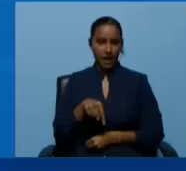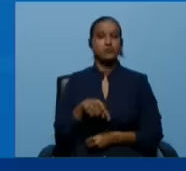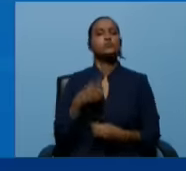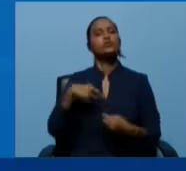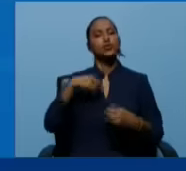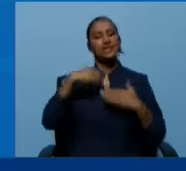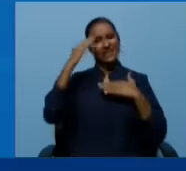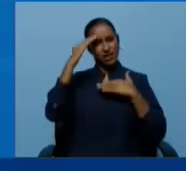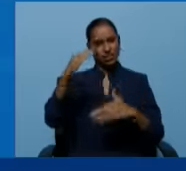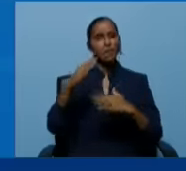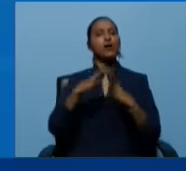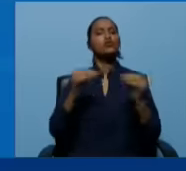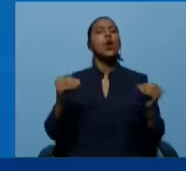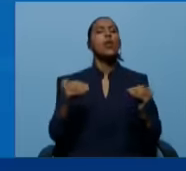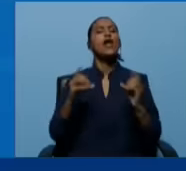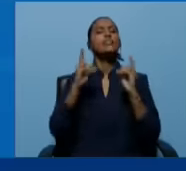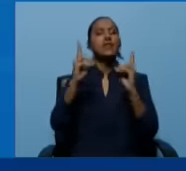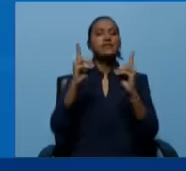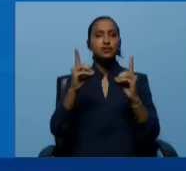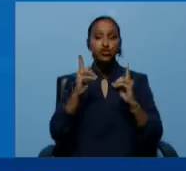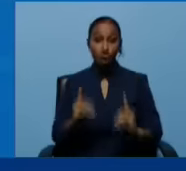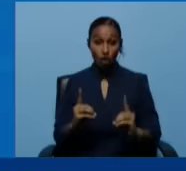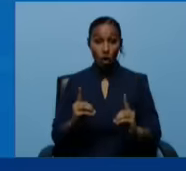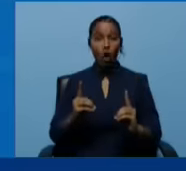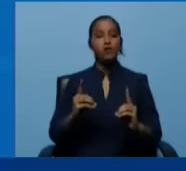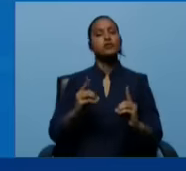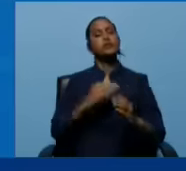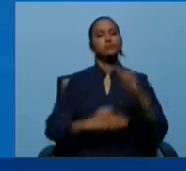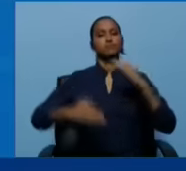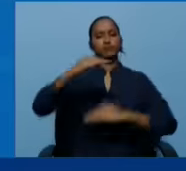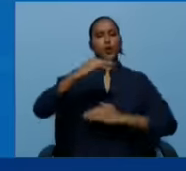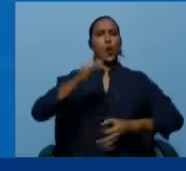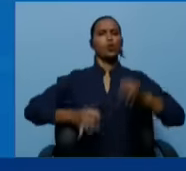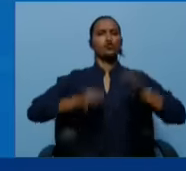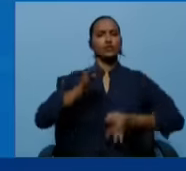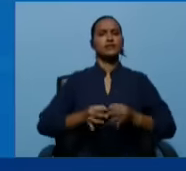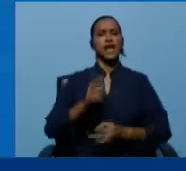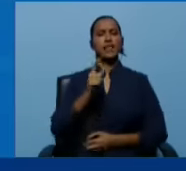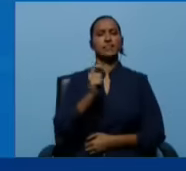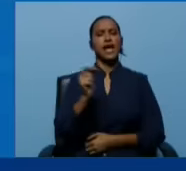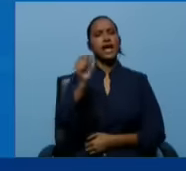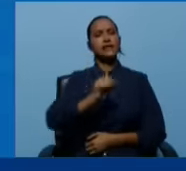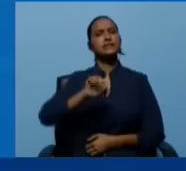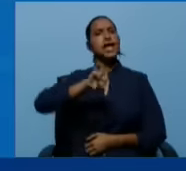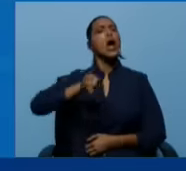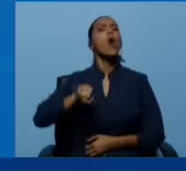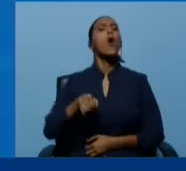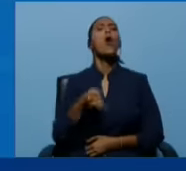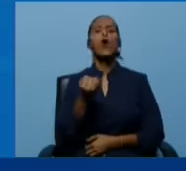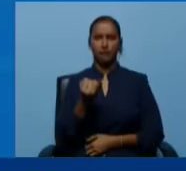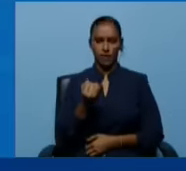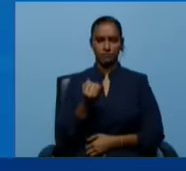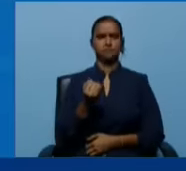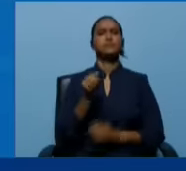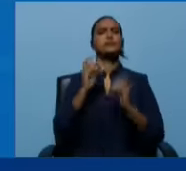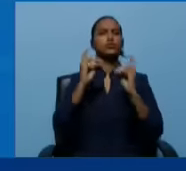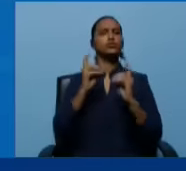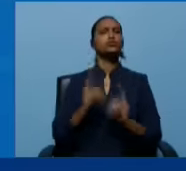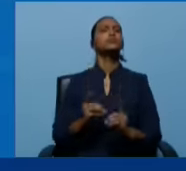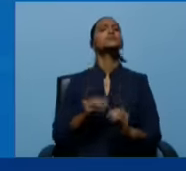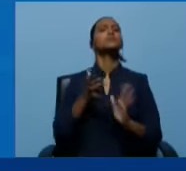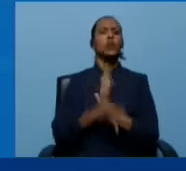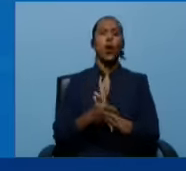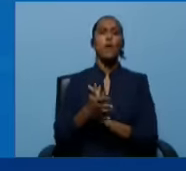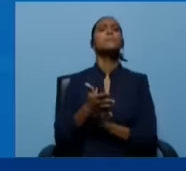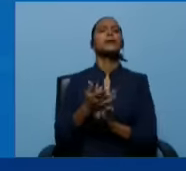la decisión de la Sala Electoral del Tribunal Supremo de Justicia para dirimir esta controversia electoral en un digno ejemplo